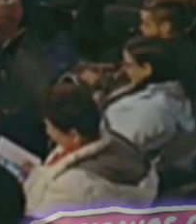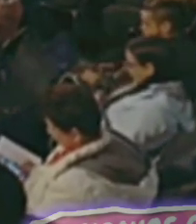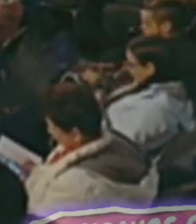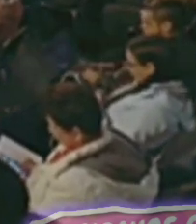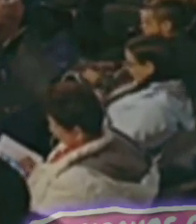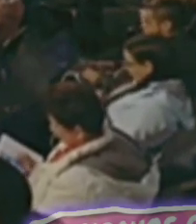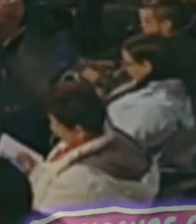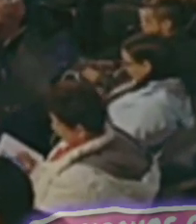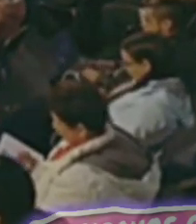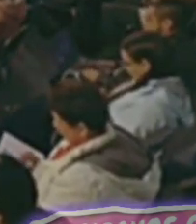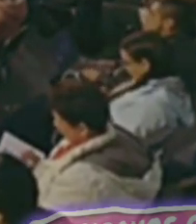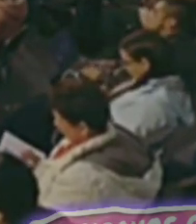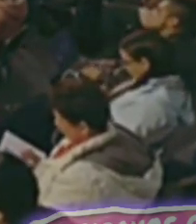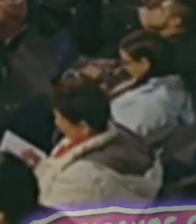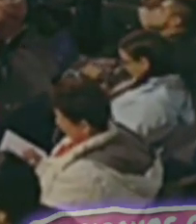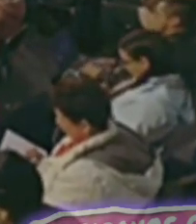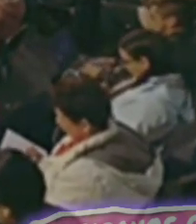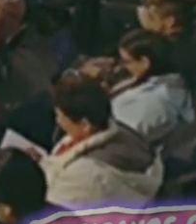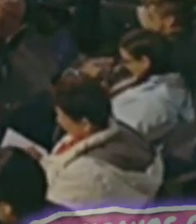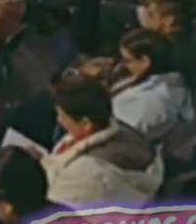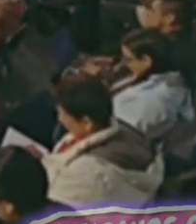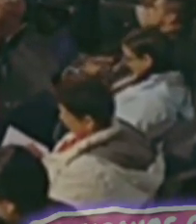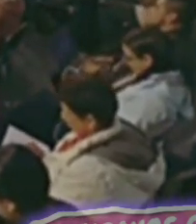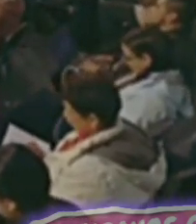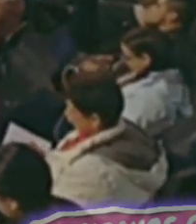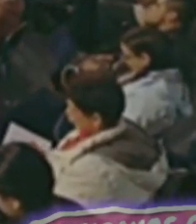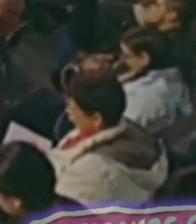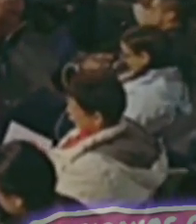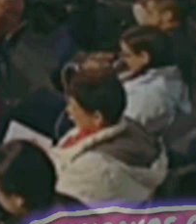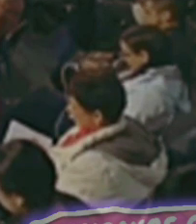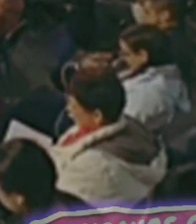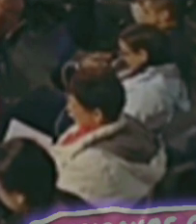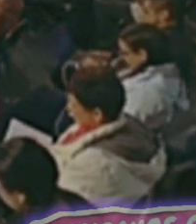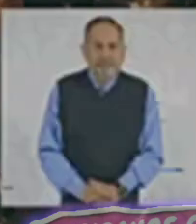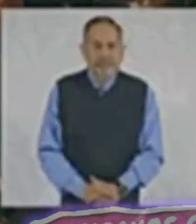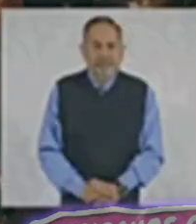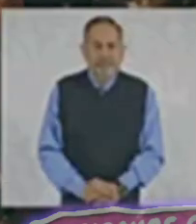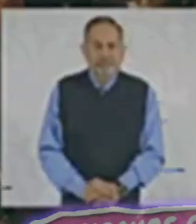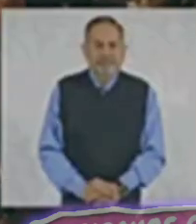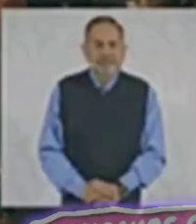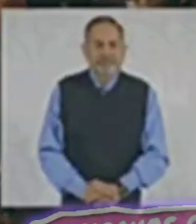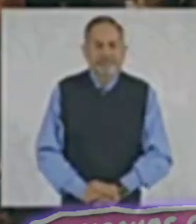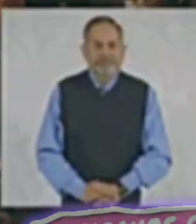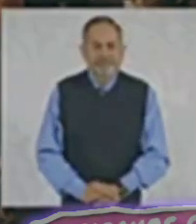Listo, vamos a iniciar. Vamos así y así, si les parece. Primero acá.